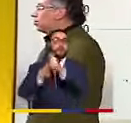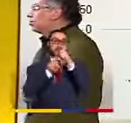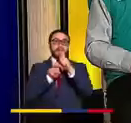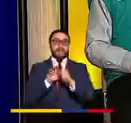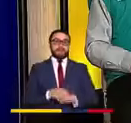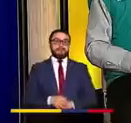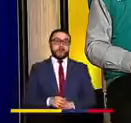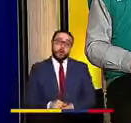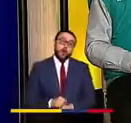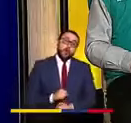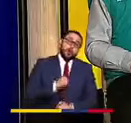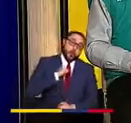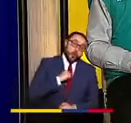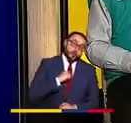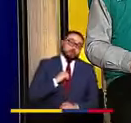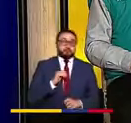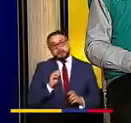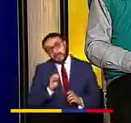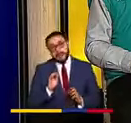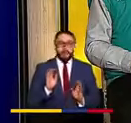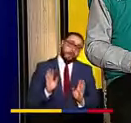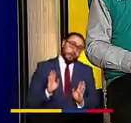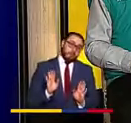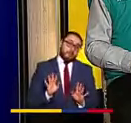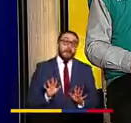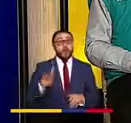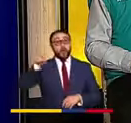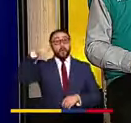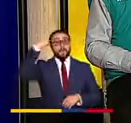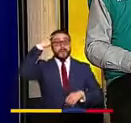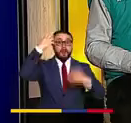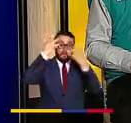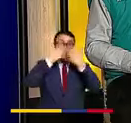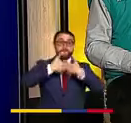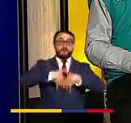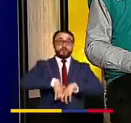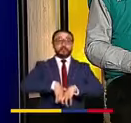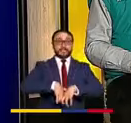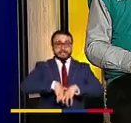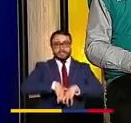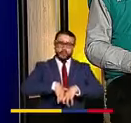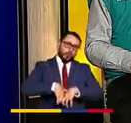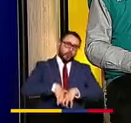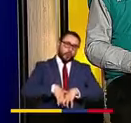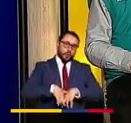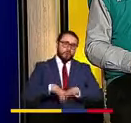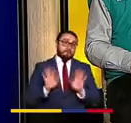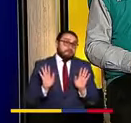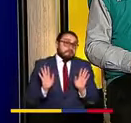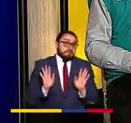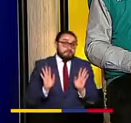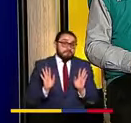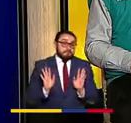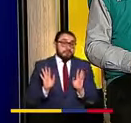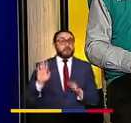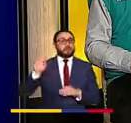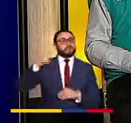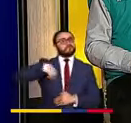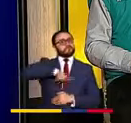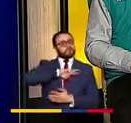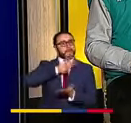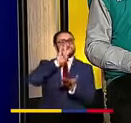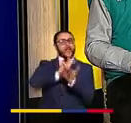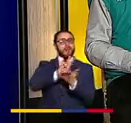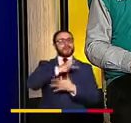¿Orgullosos o no orgullosos? ¿Funciona o no funciona lo que hemos dicho de nuestros cambios en el modelo de